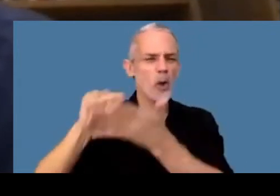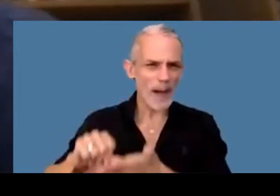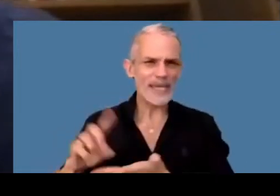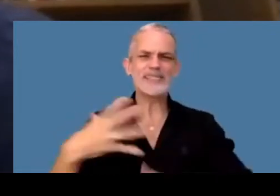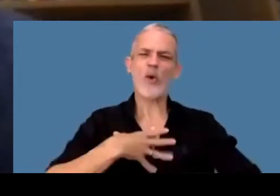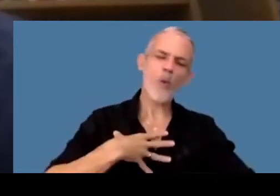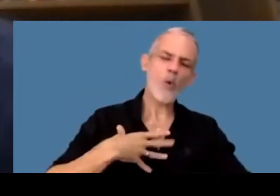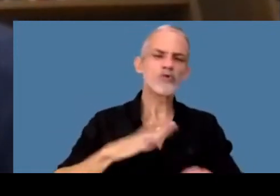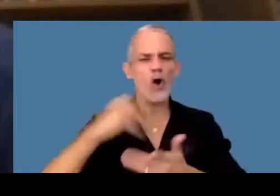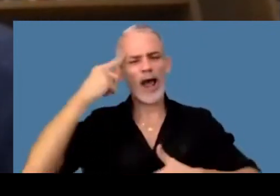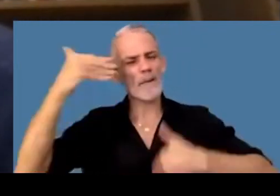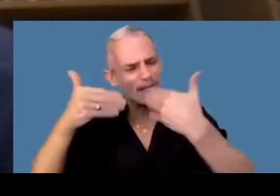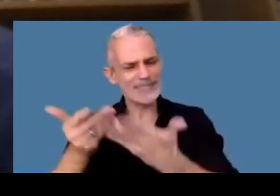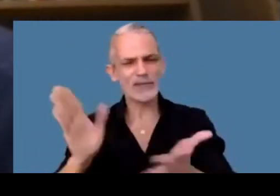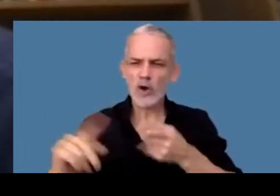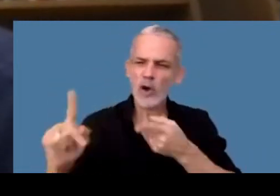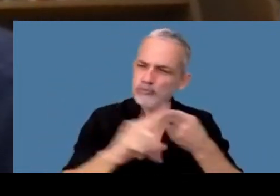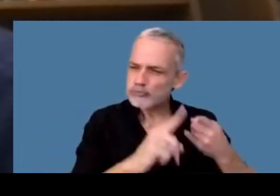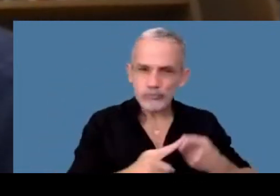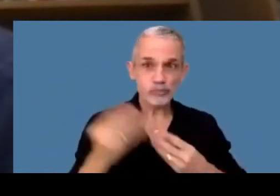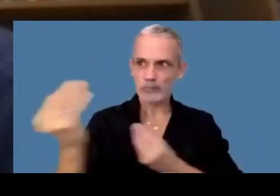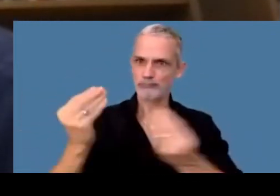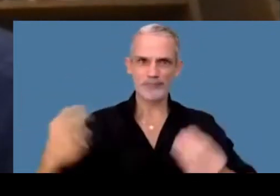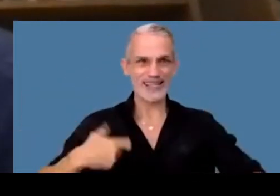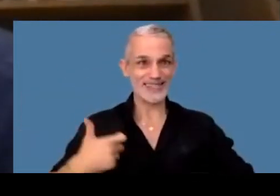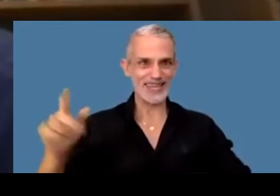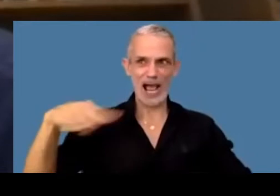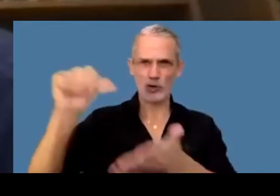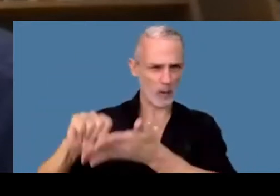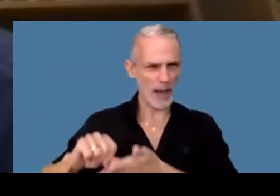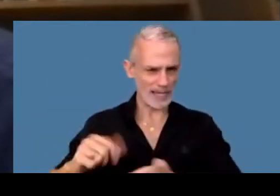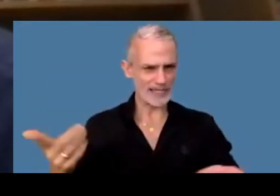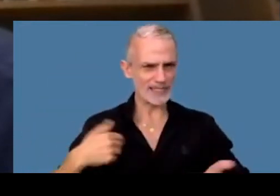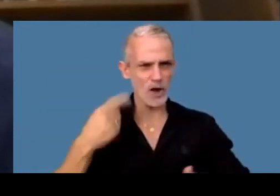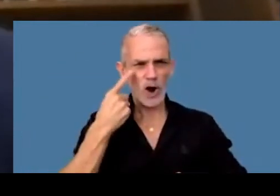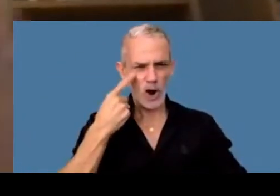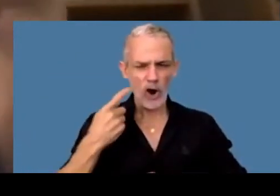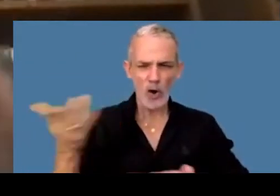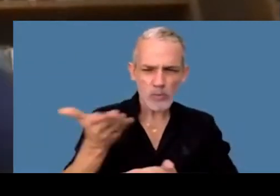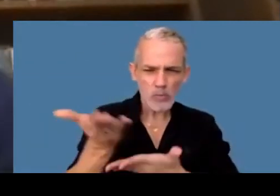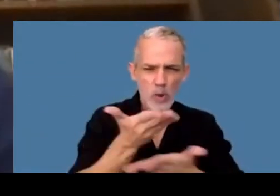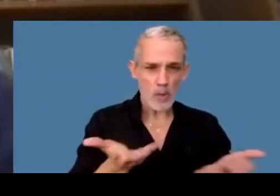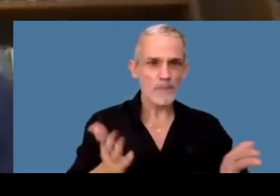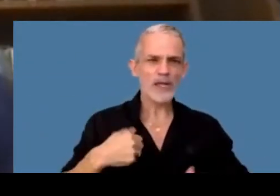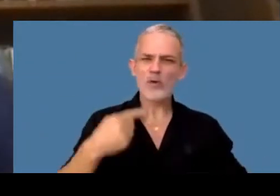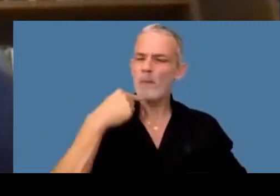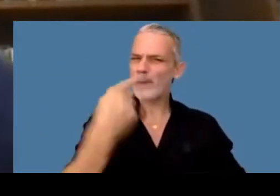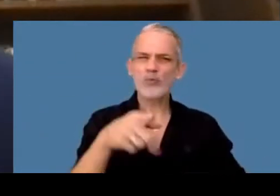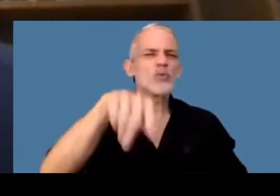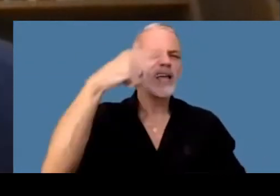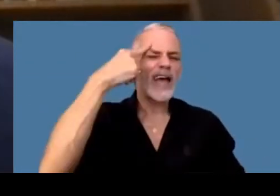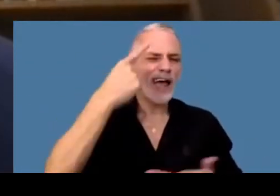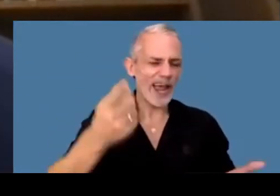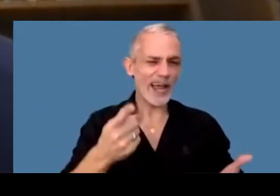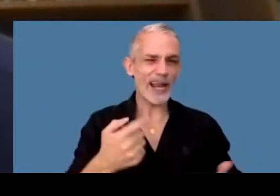capacitación, interactuar con representantes sindicales de otros países. Y yo les pregunto, ¿ustedes qué creen? ¿Que quieren